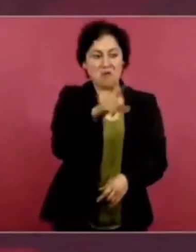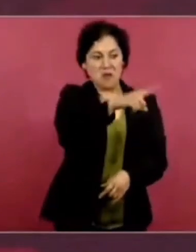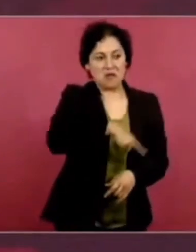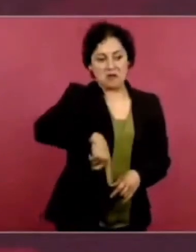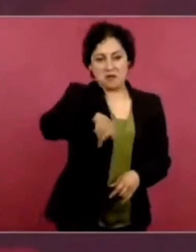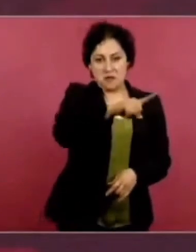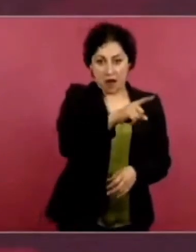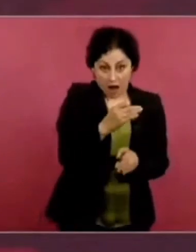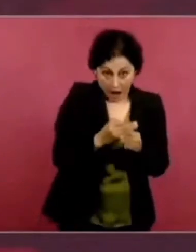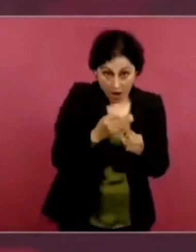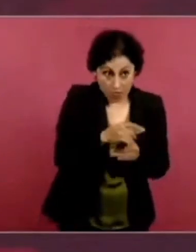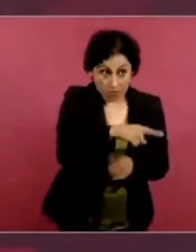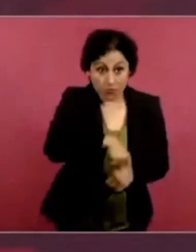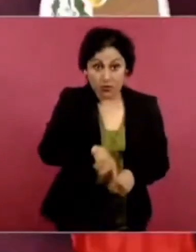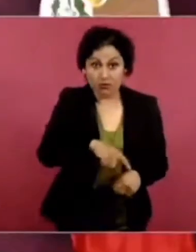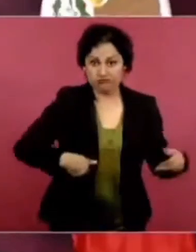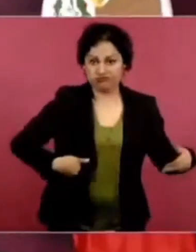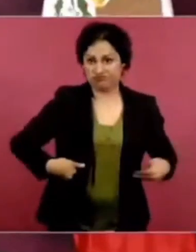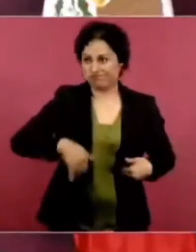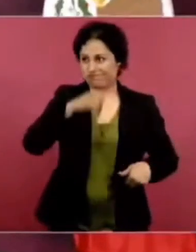molestos. Me acuerdo que